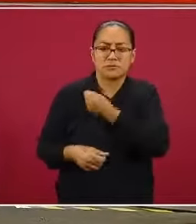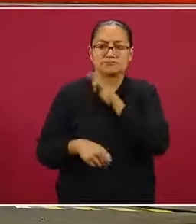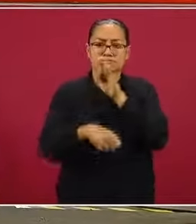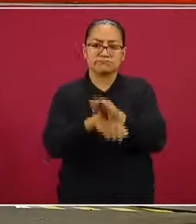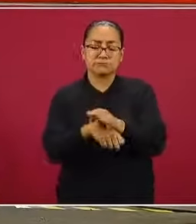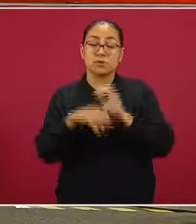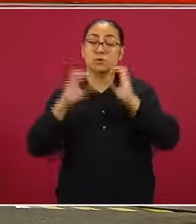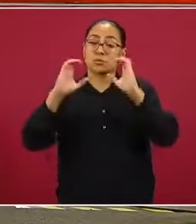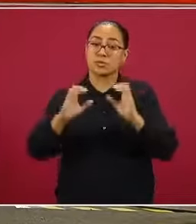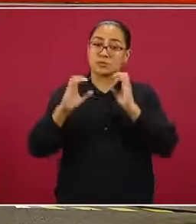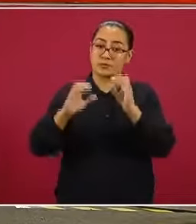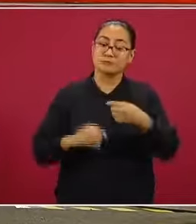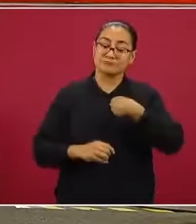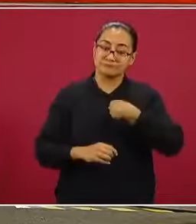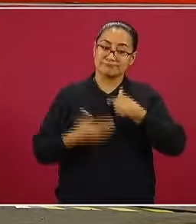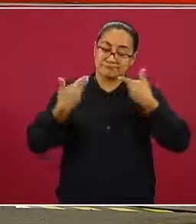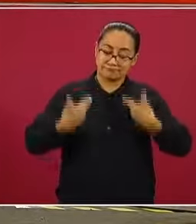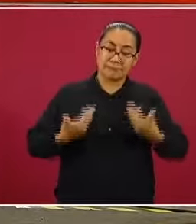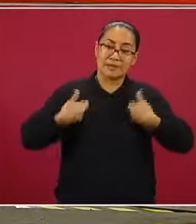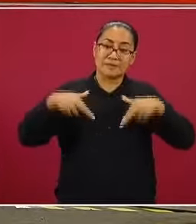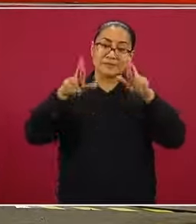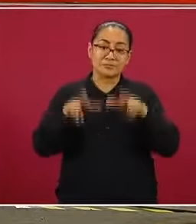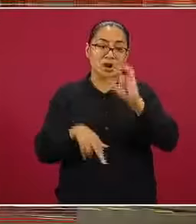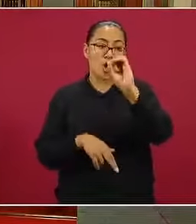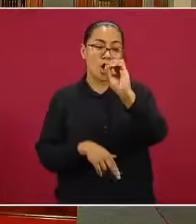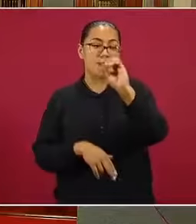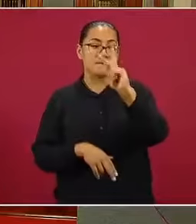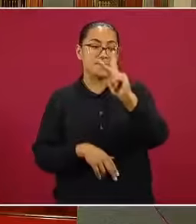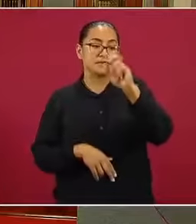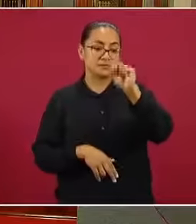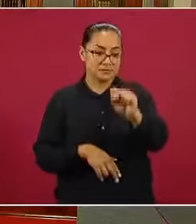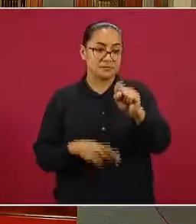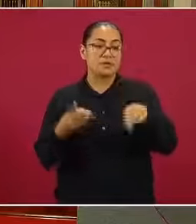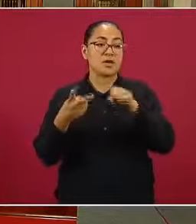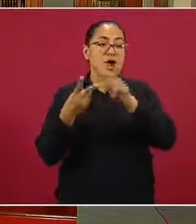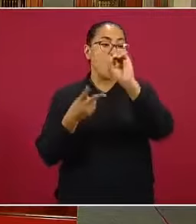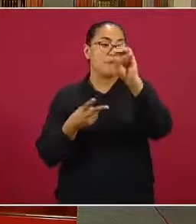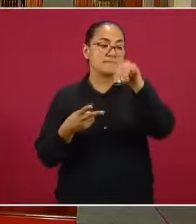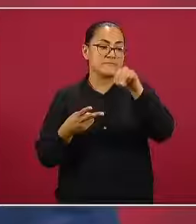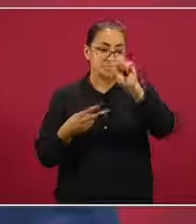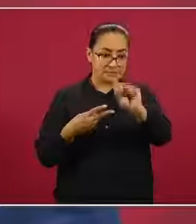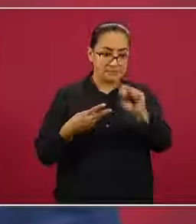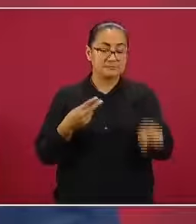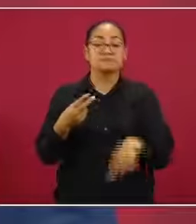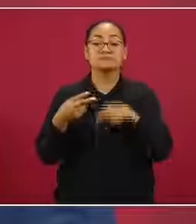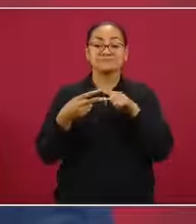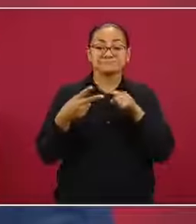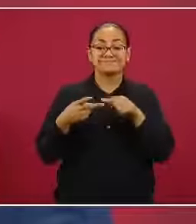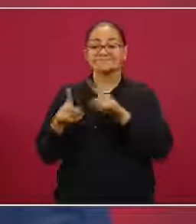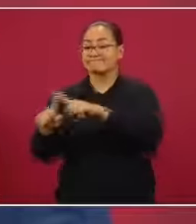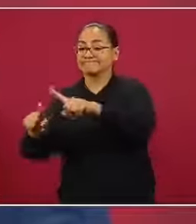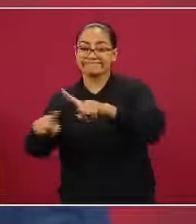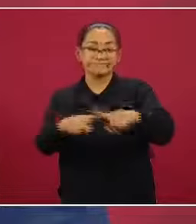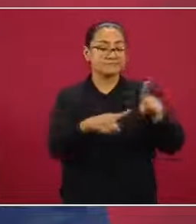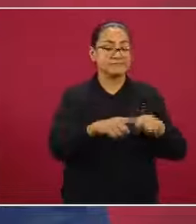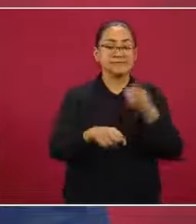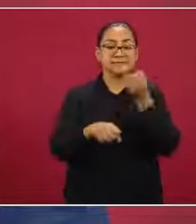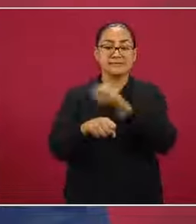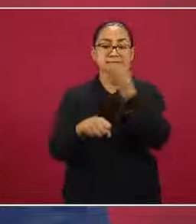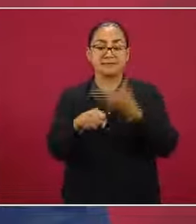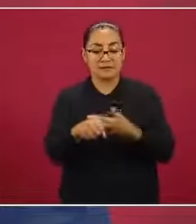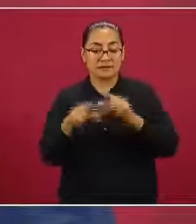OPS-OMS, felicitamos sinceramente a la Secretaría de Salud, las demás secretarías involucradas, Economía, Agricultura, etcétera, y a todos a